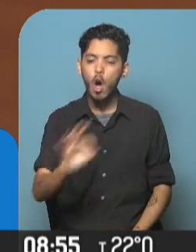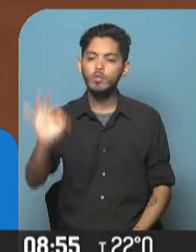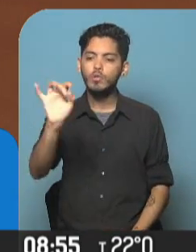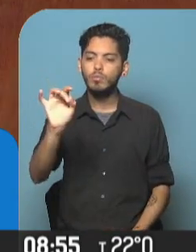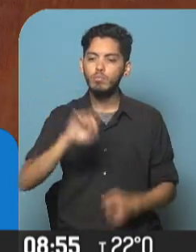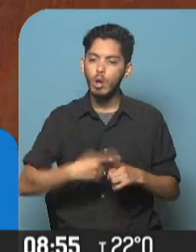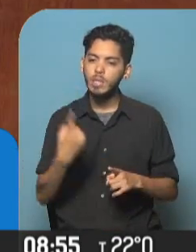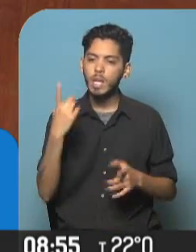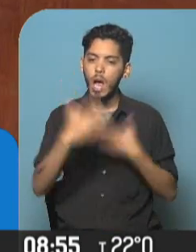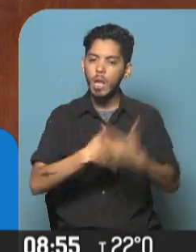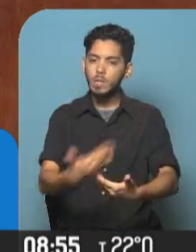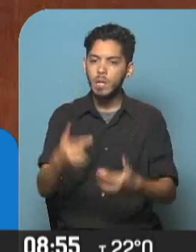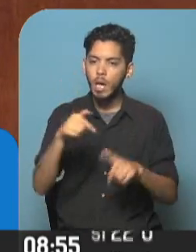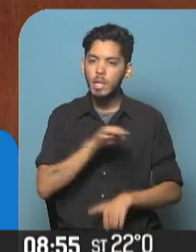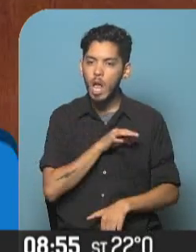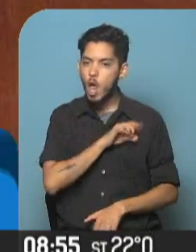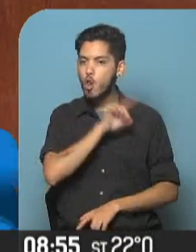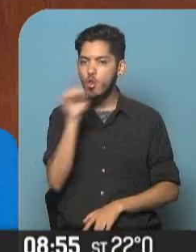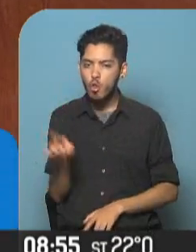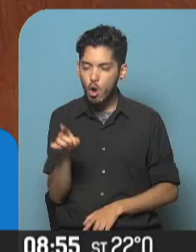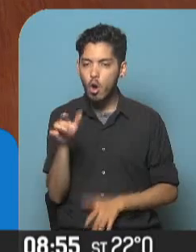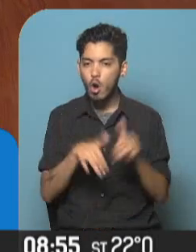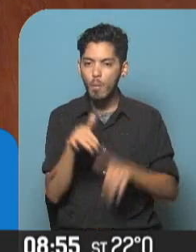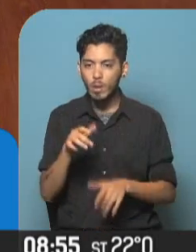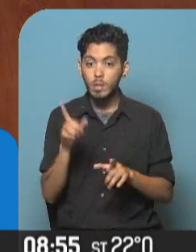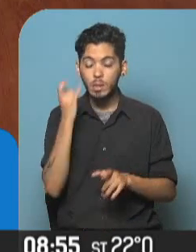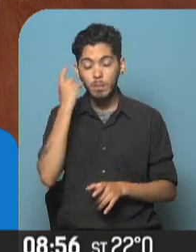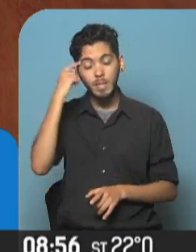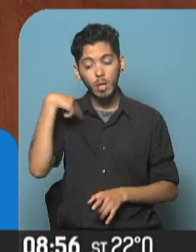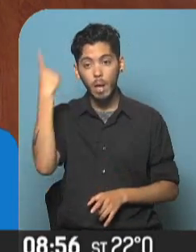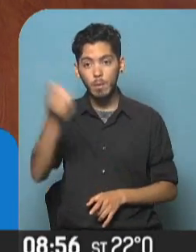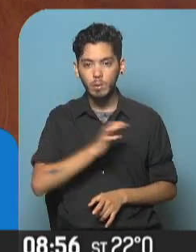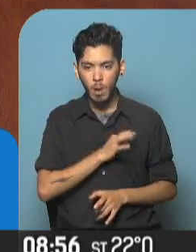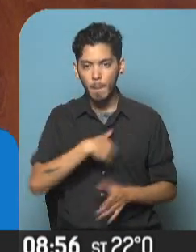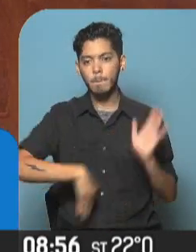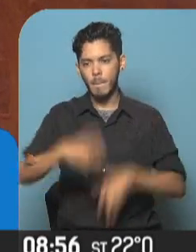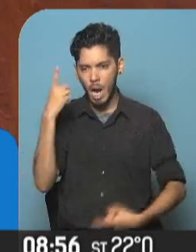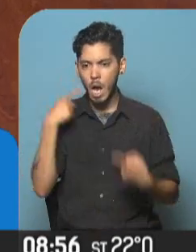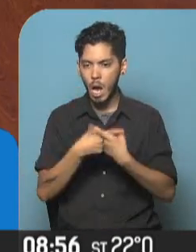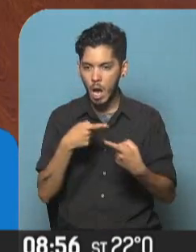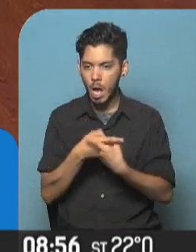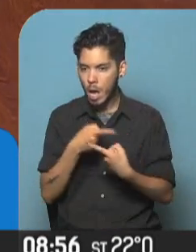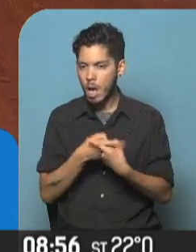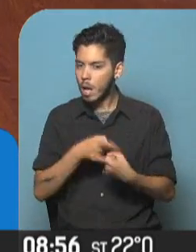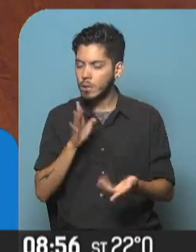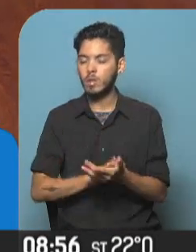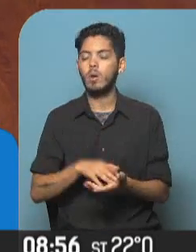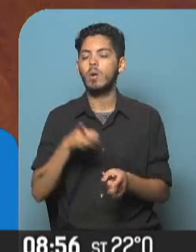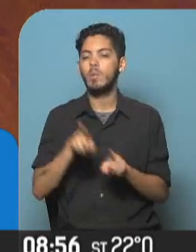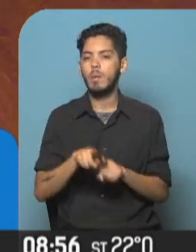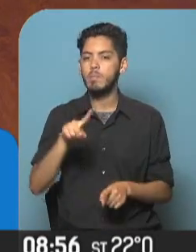de desarrollo éste es un año no electoral pensando que el año que viene ya va a haber mayor confrontación política si el